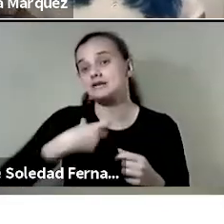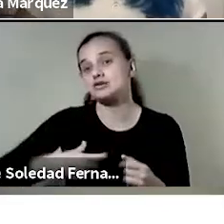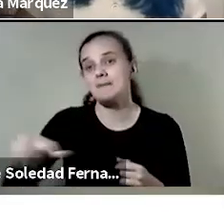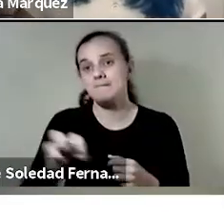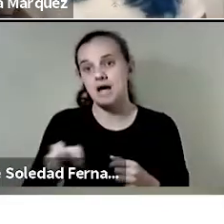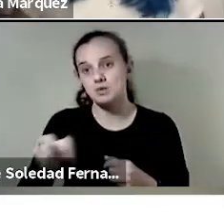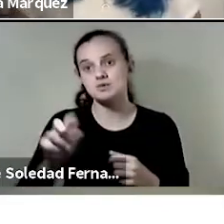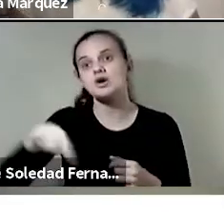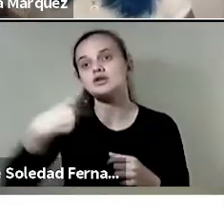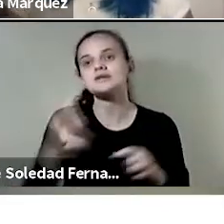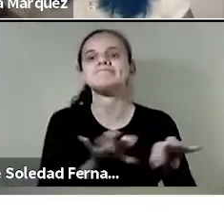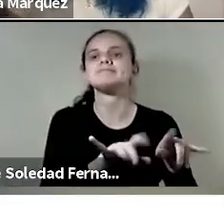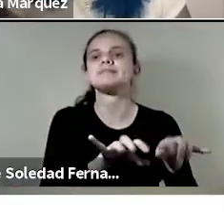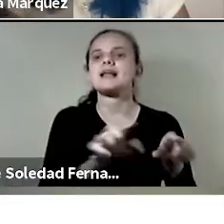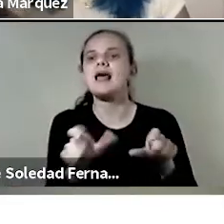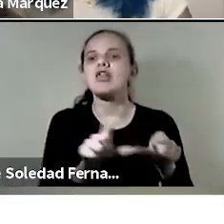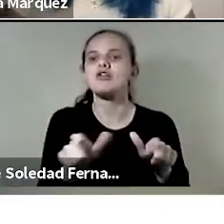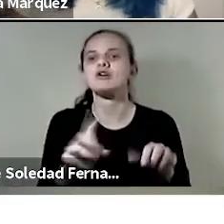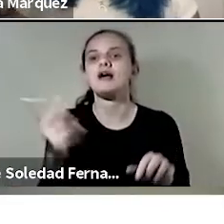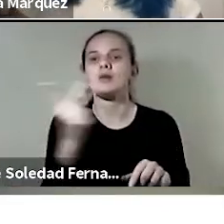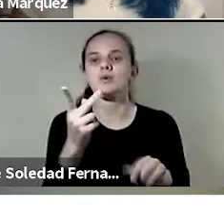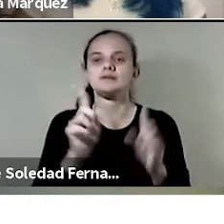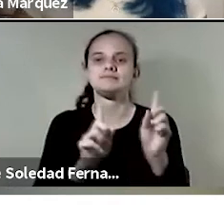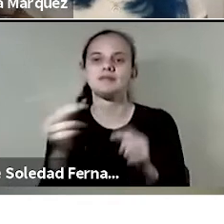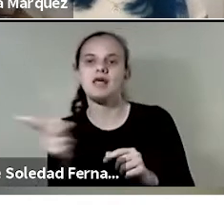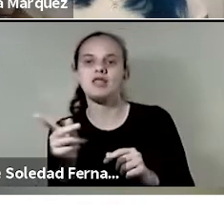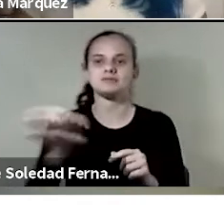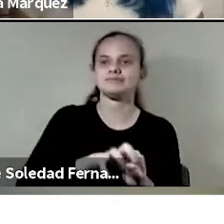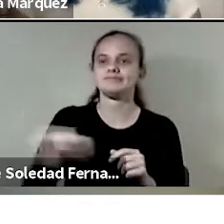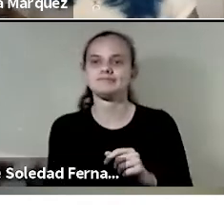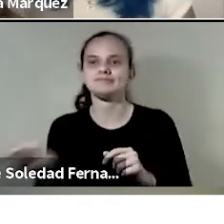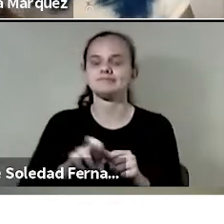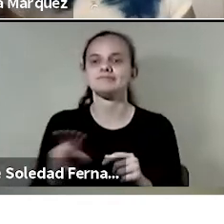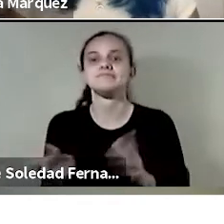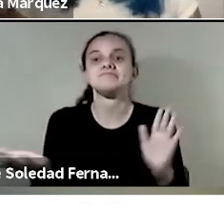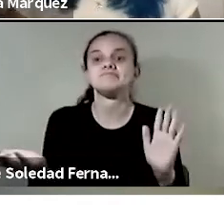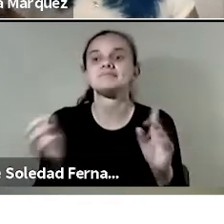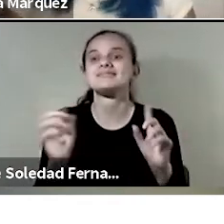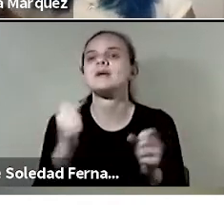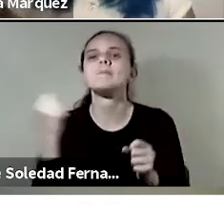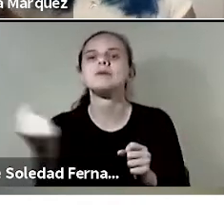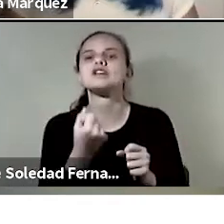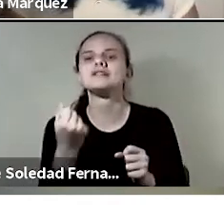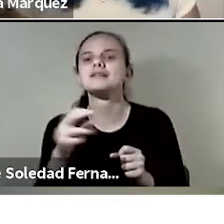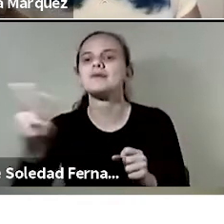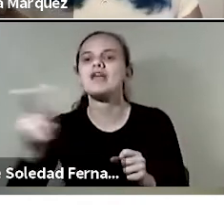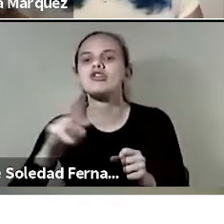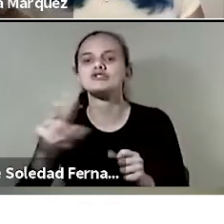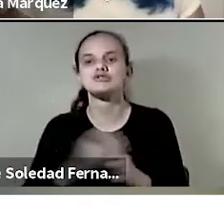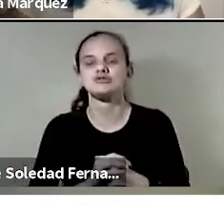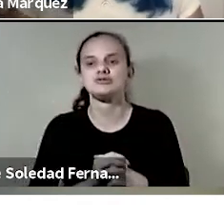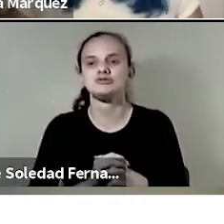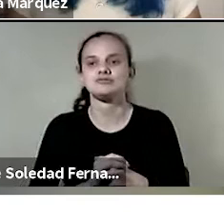como uno. Algunas personas usan el mouse, otras personas usan los teclados, otras personas usan la combinación de los dos,